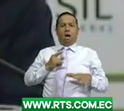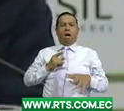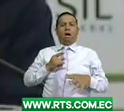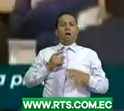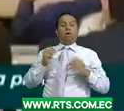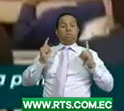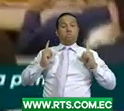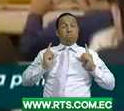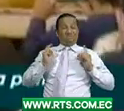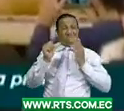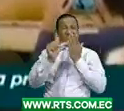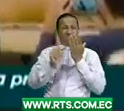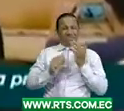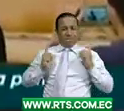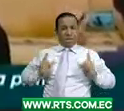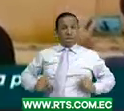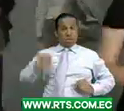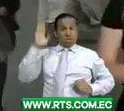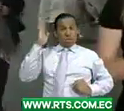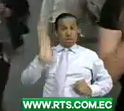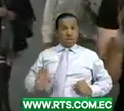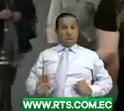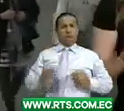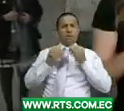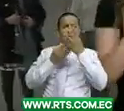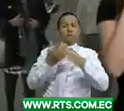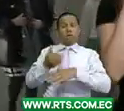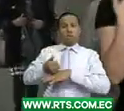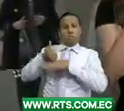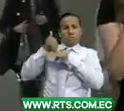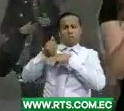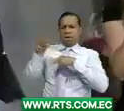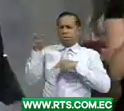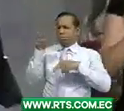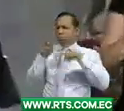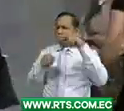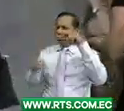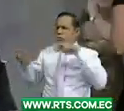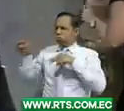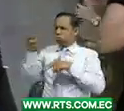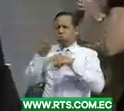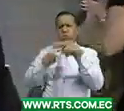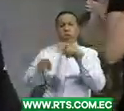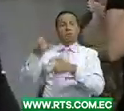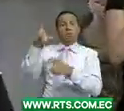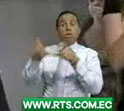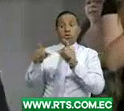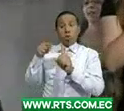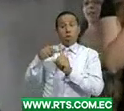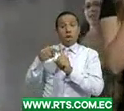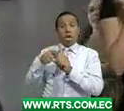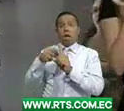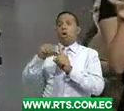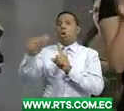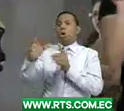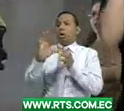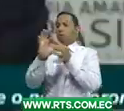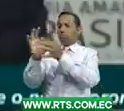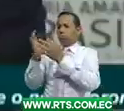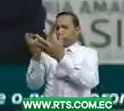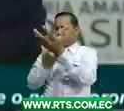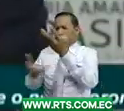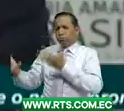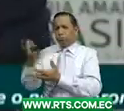Brasil dio a conocer que las autoridades trabajan en un mapeo de todas las personas con las que el paciente tuvo contacto.